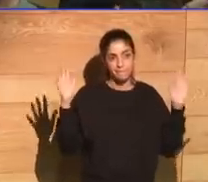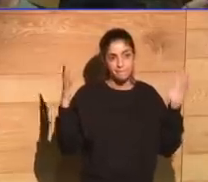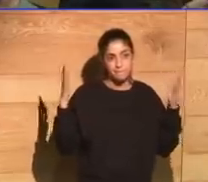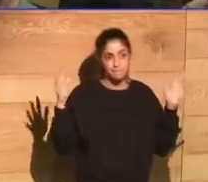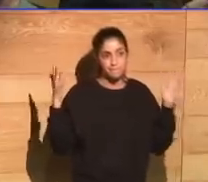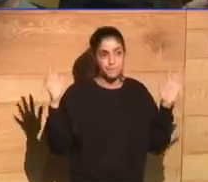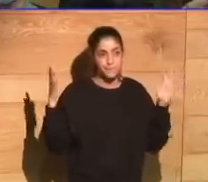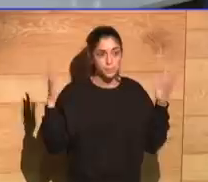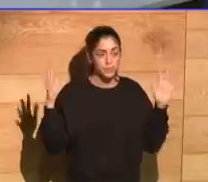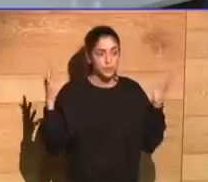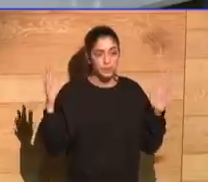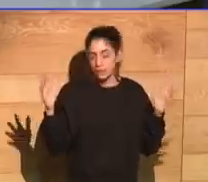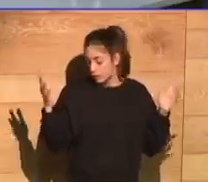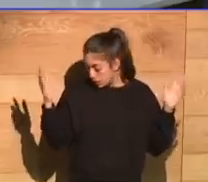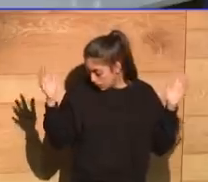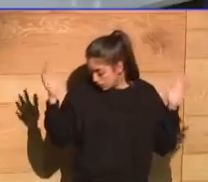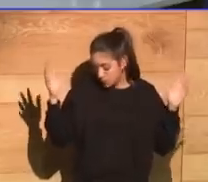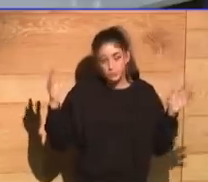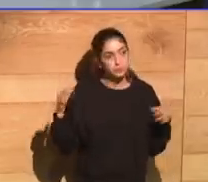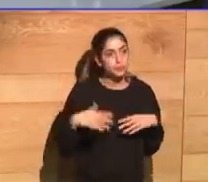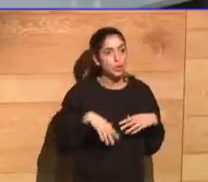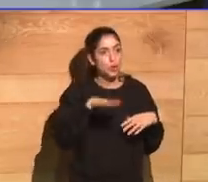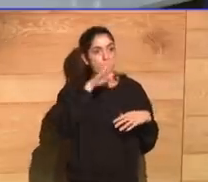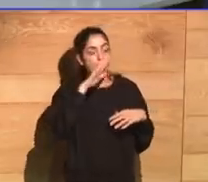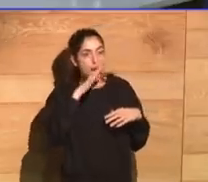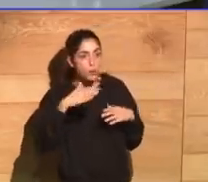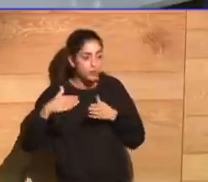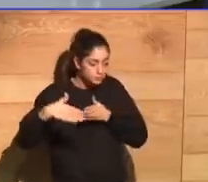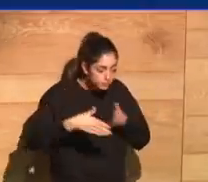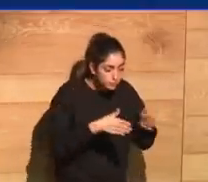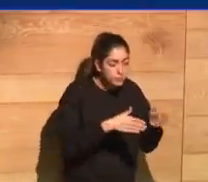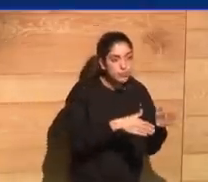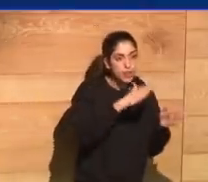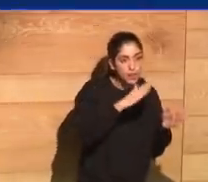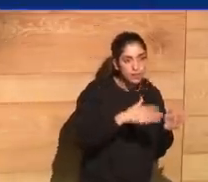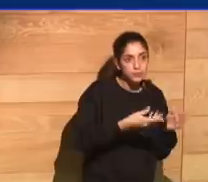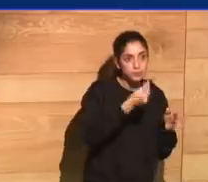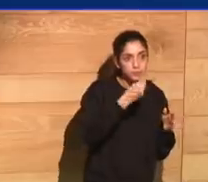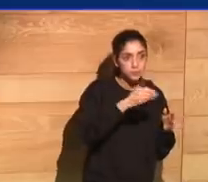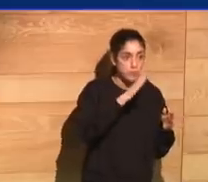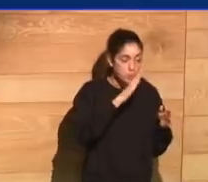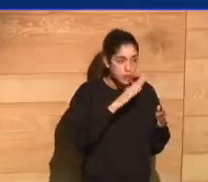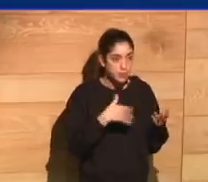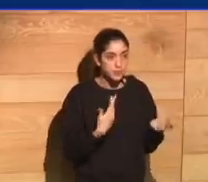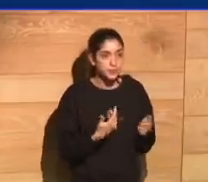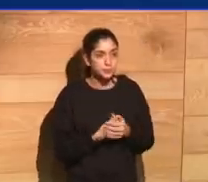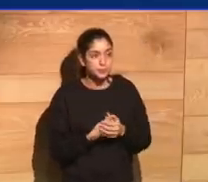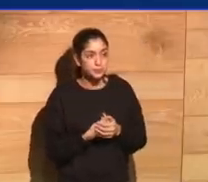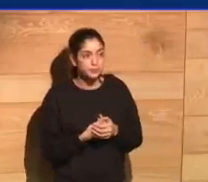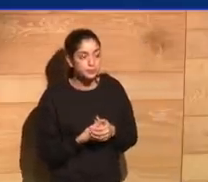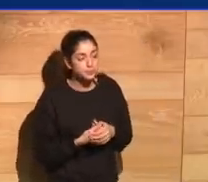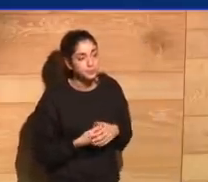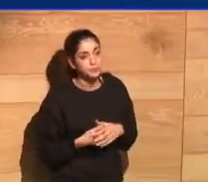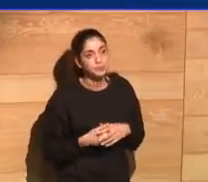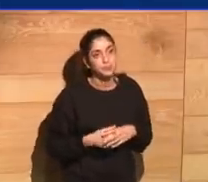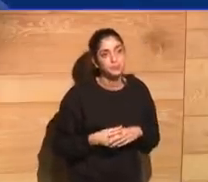bien. Está muy bien. Me llegué a beber agua del manantial. Eres rey del hype, Javi, de verdad.